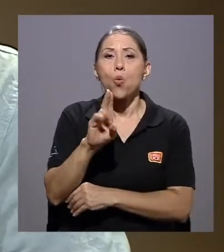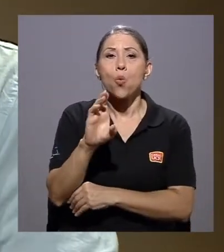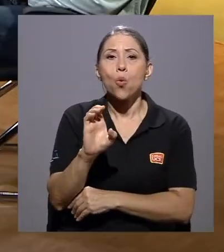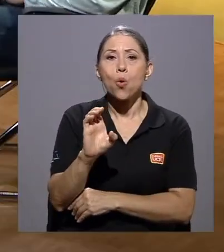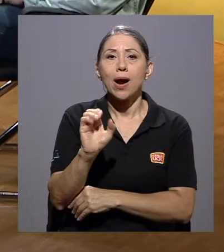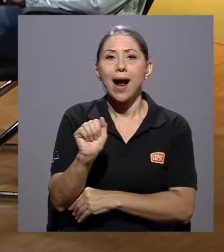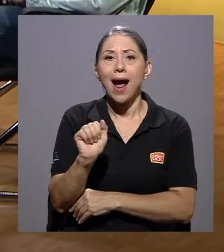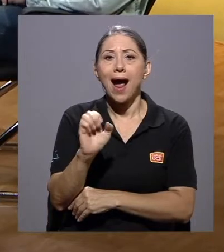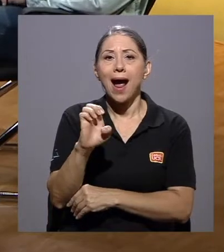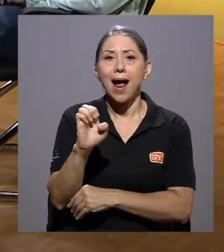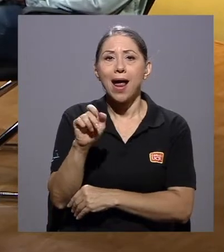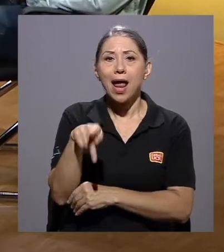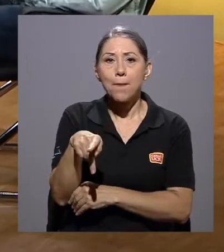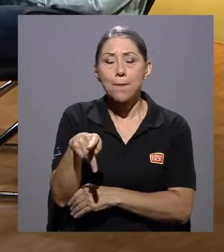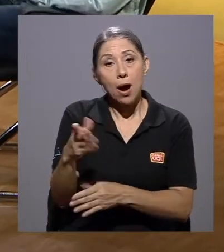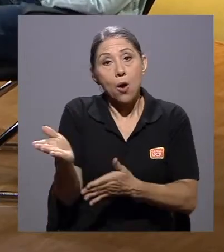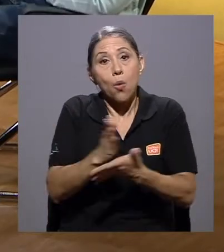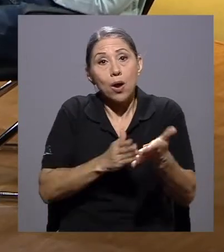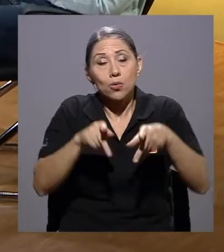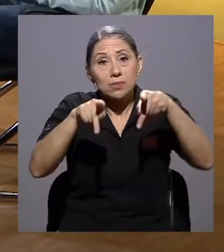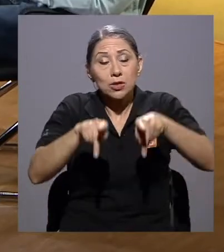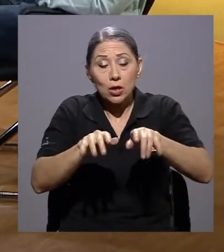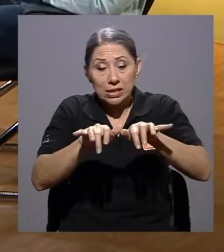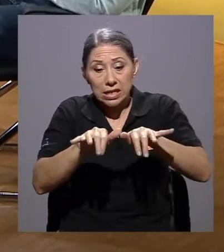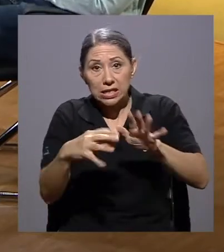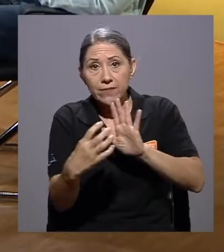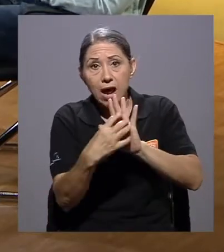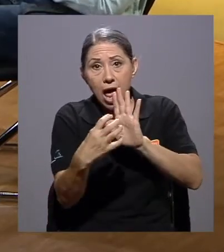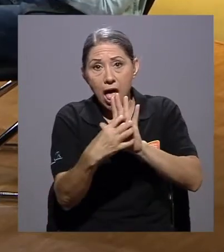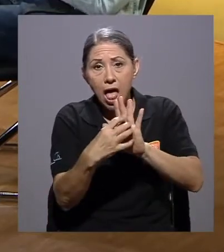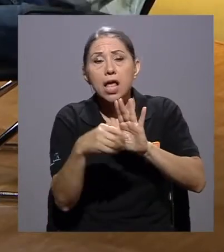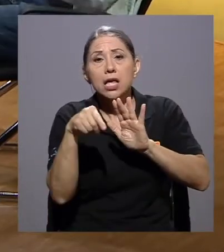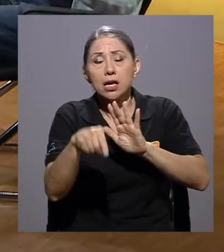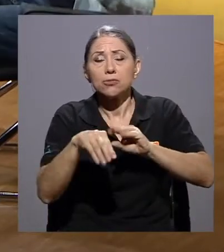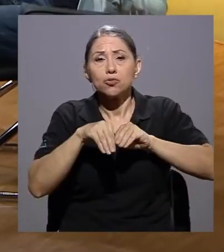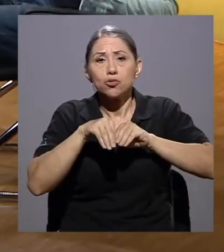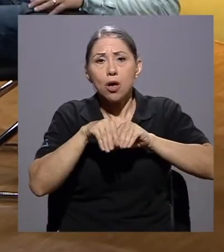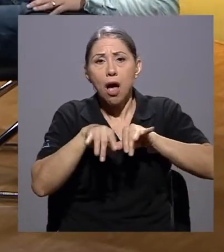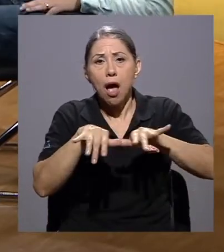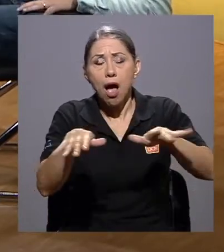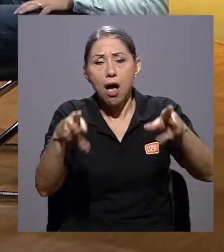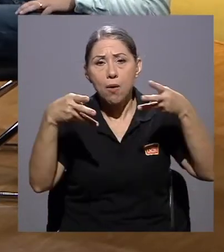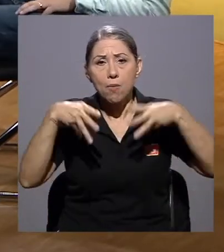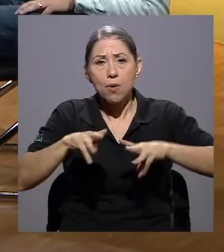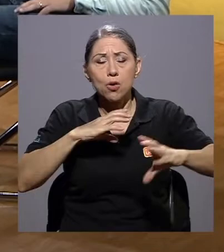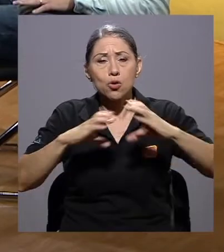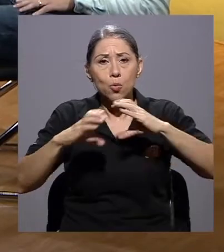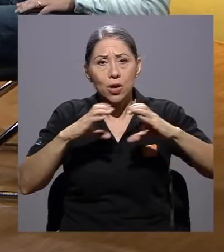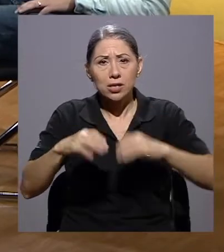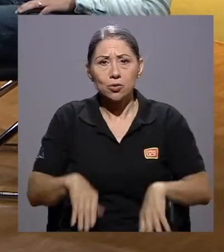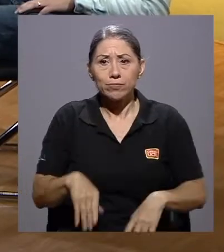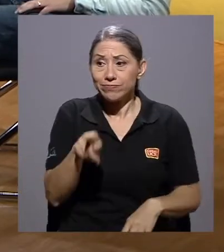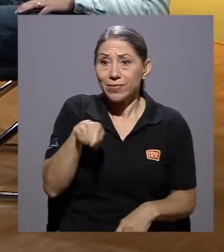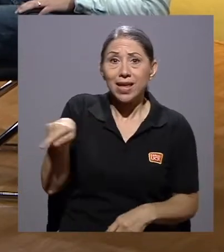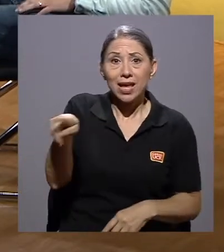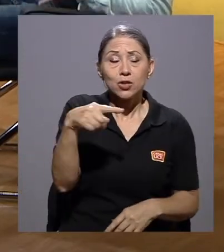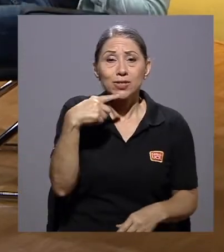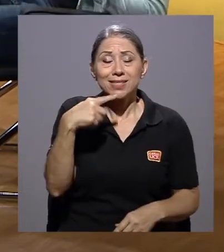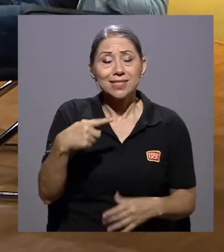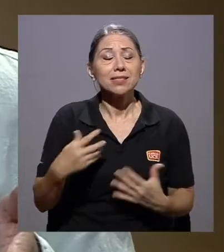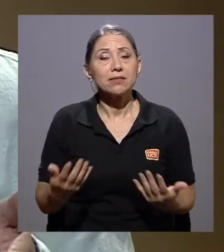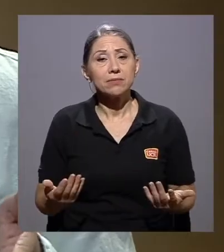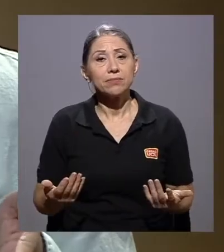discurso de algunos articulistas que se publicitan en muchos medios de comunicación masiva, es eso, es